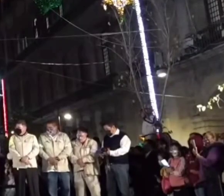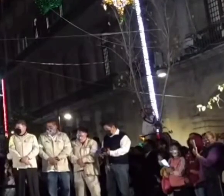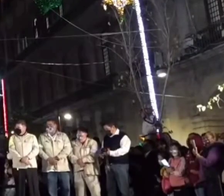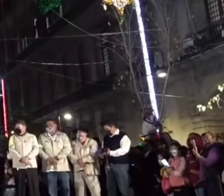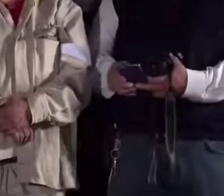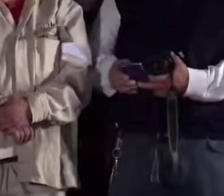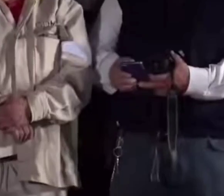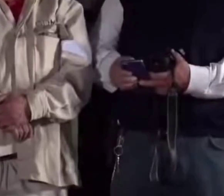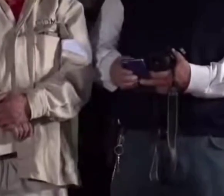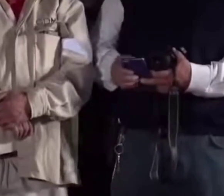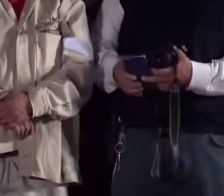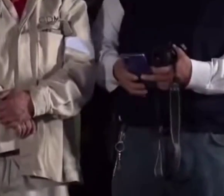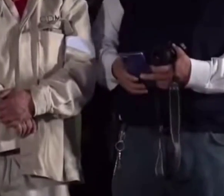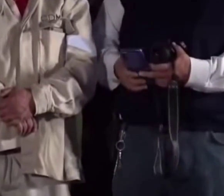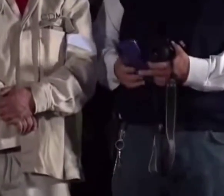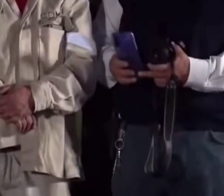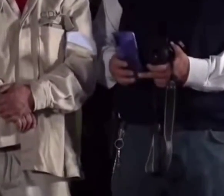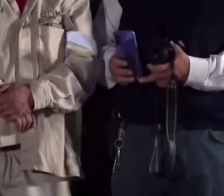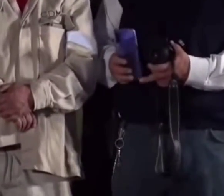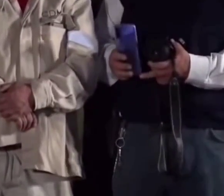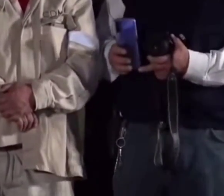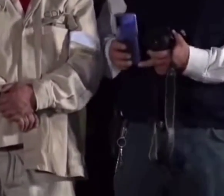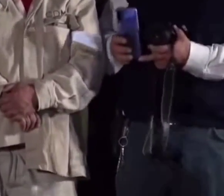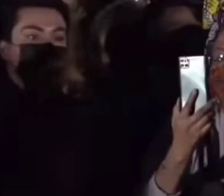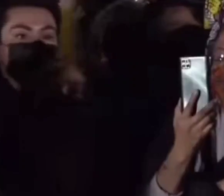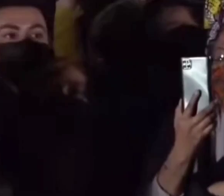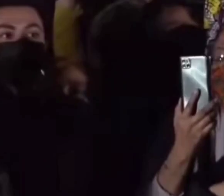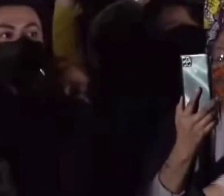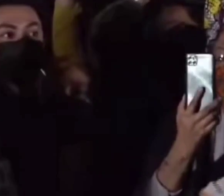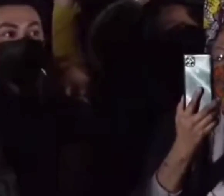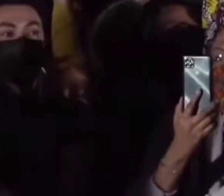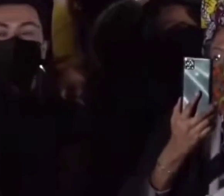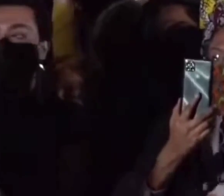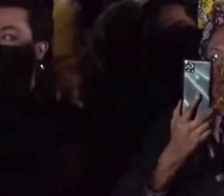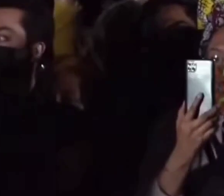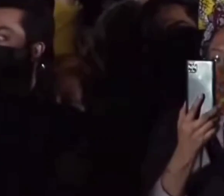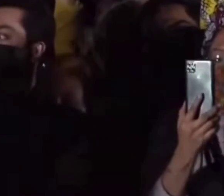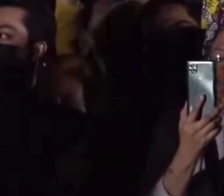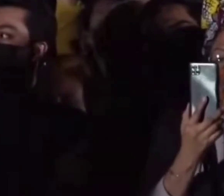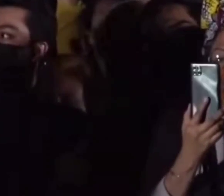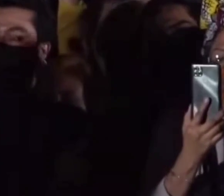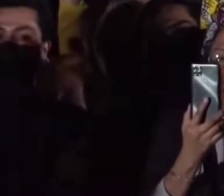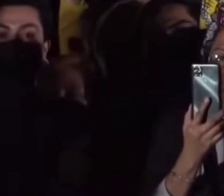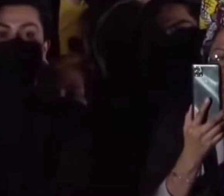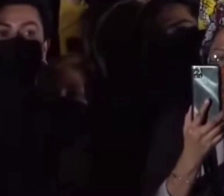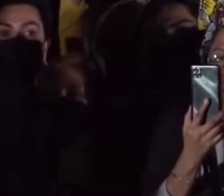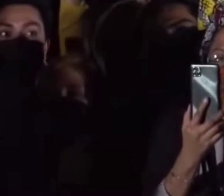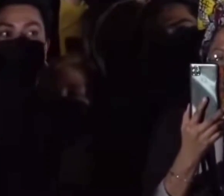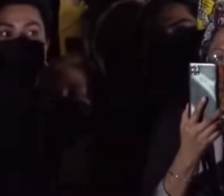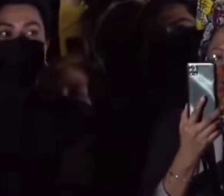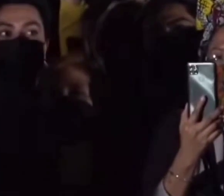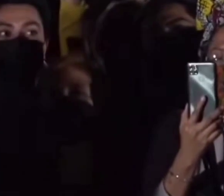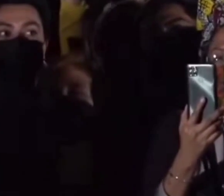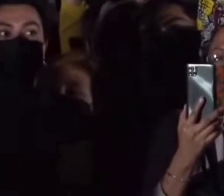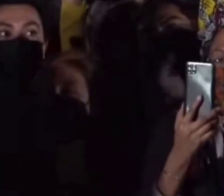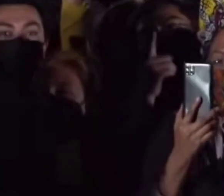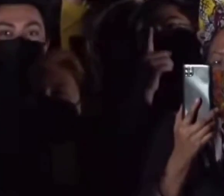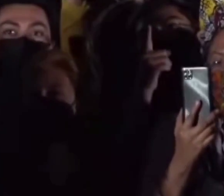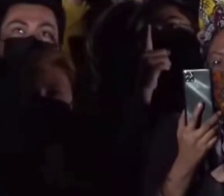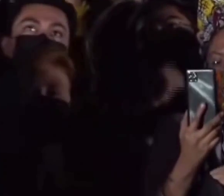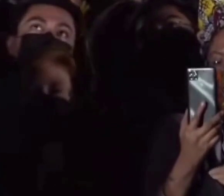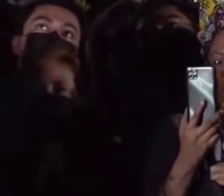escenas luminosas que vemos en el Zócalo de la Ciudad de México, en las fiestas patrias, en